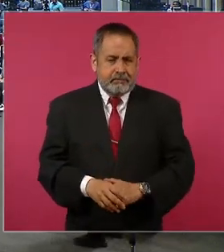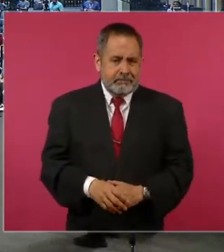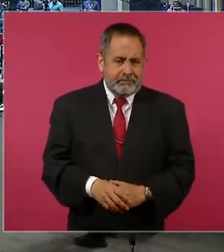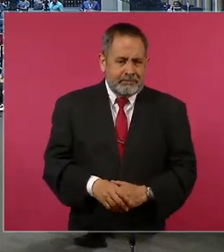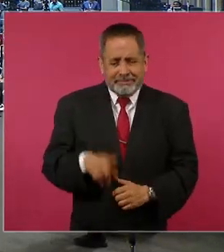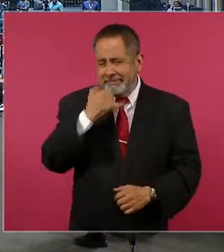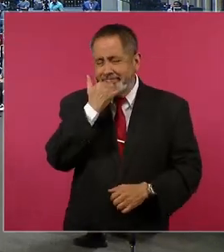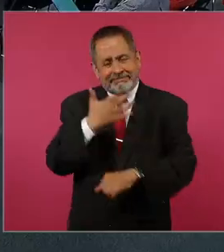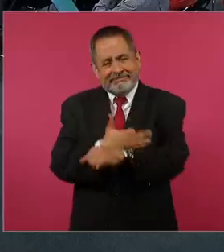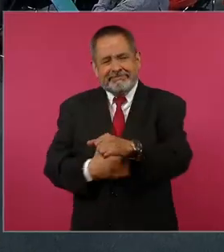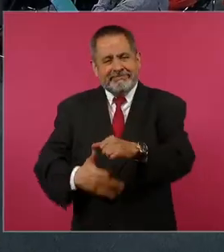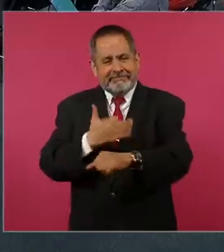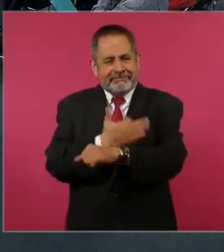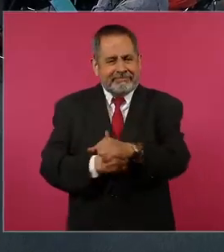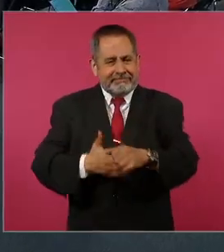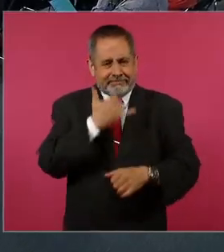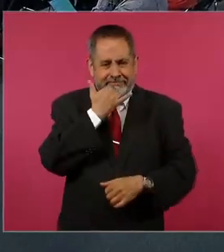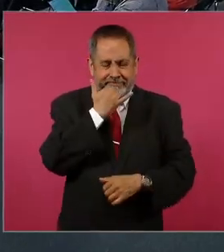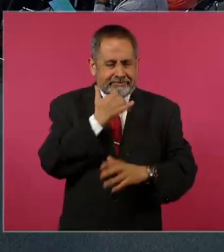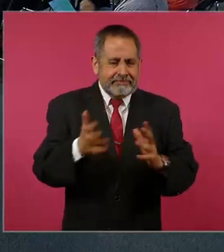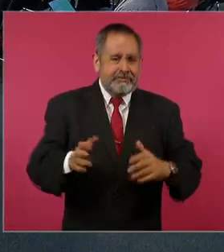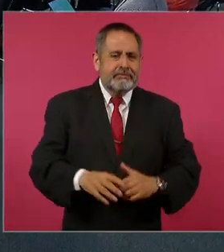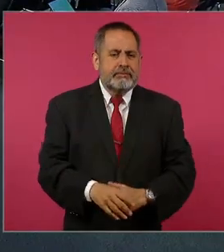Es tardísimo.